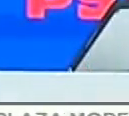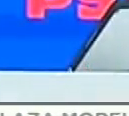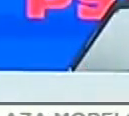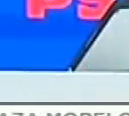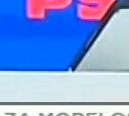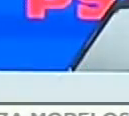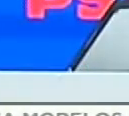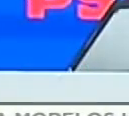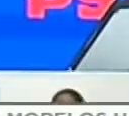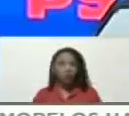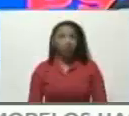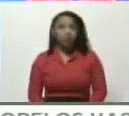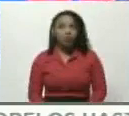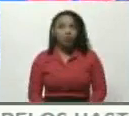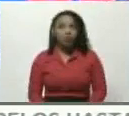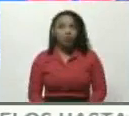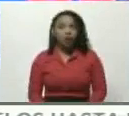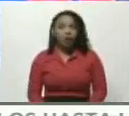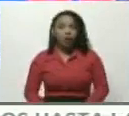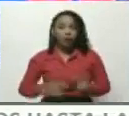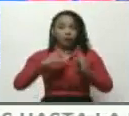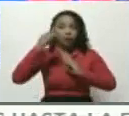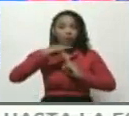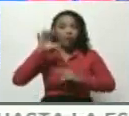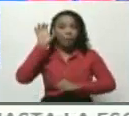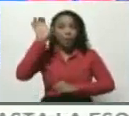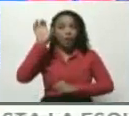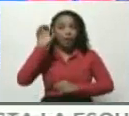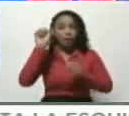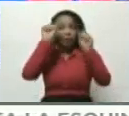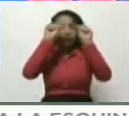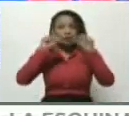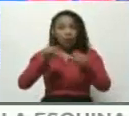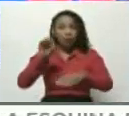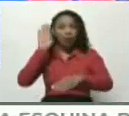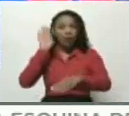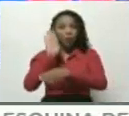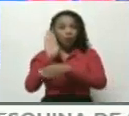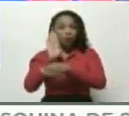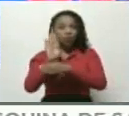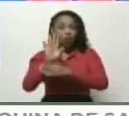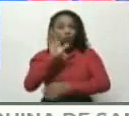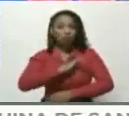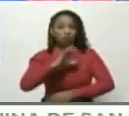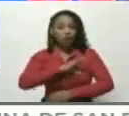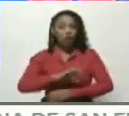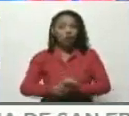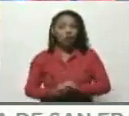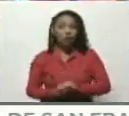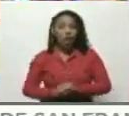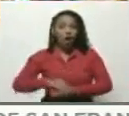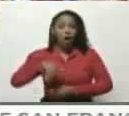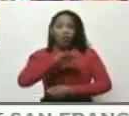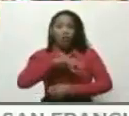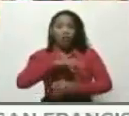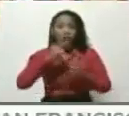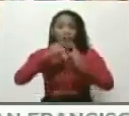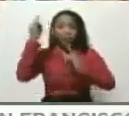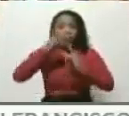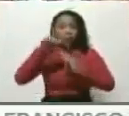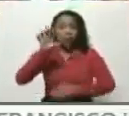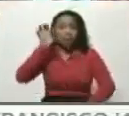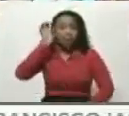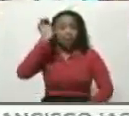plataforma Patria, ustedes saben que es una plataforma del sistema de protección social, donde a través de la plataforma Patria